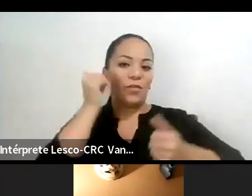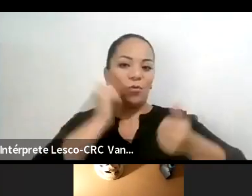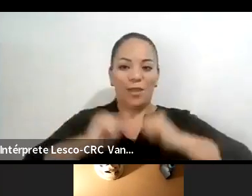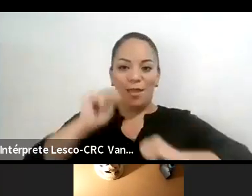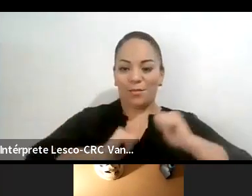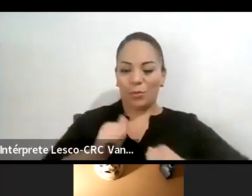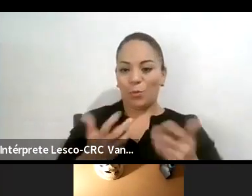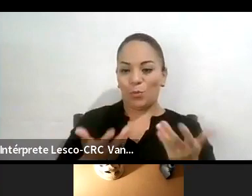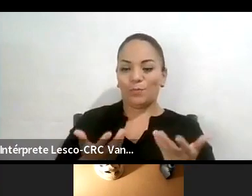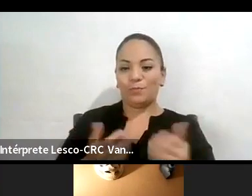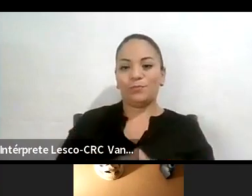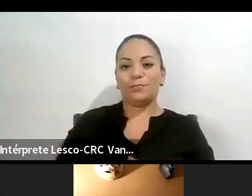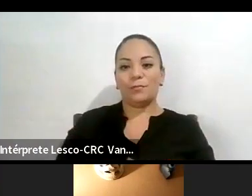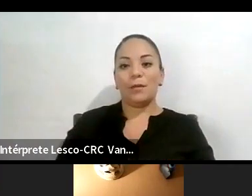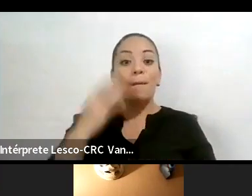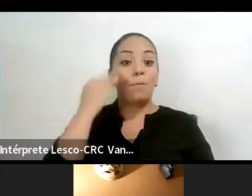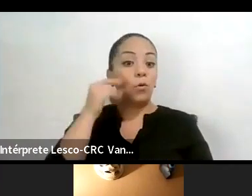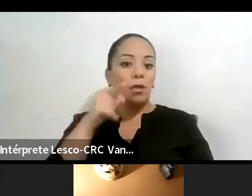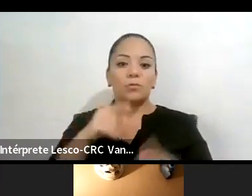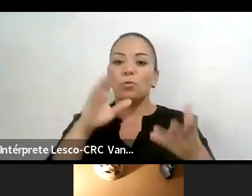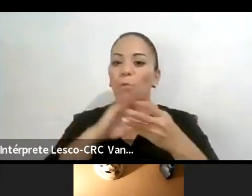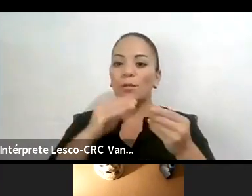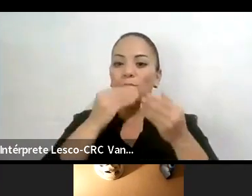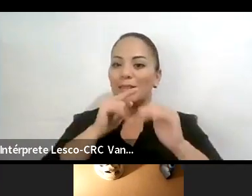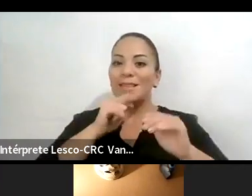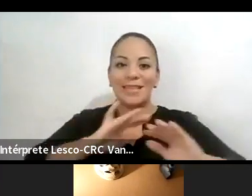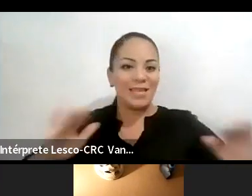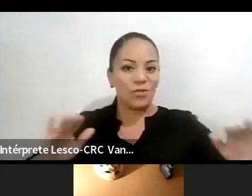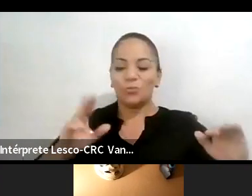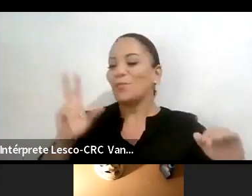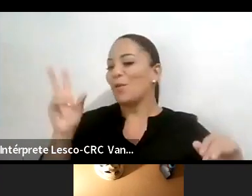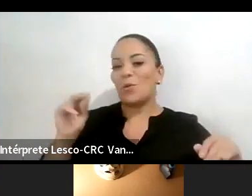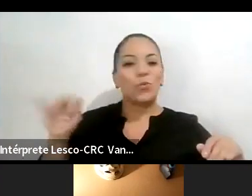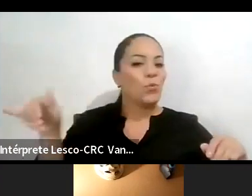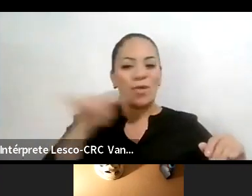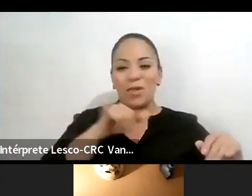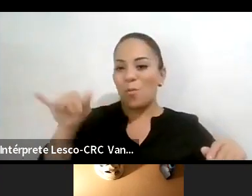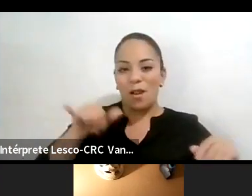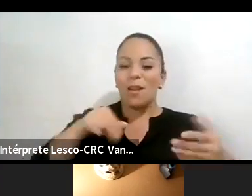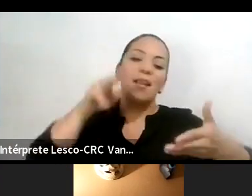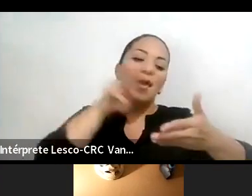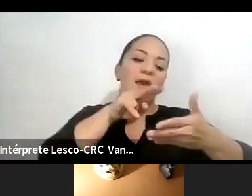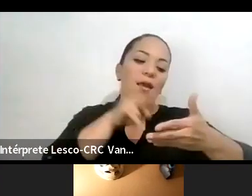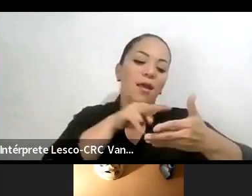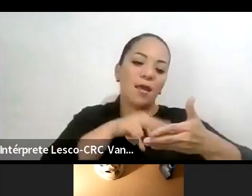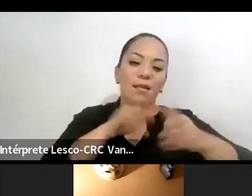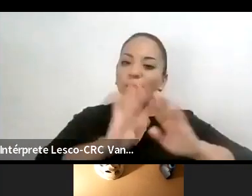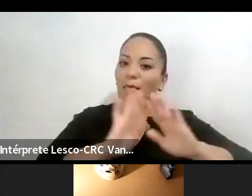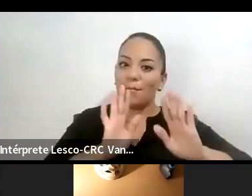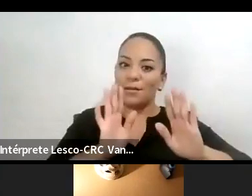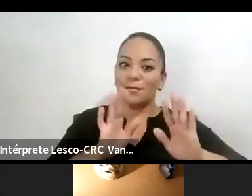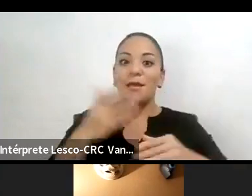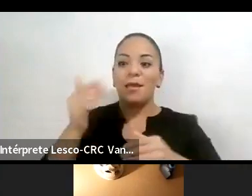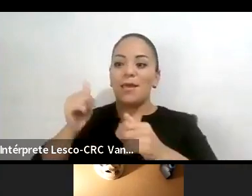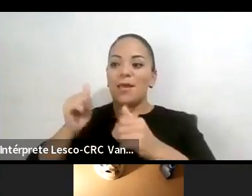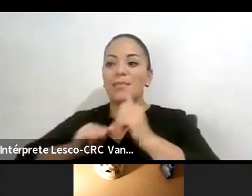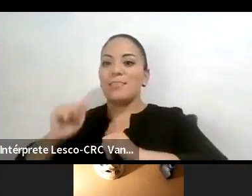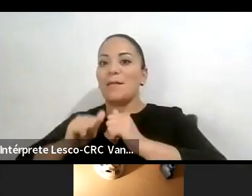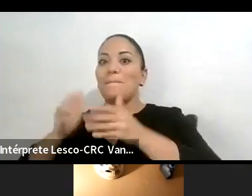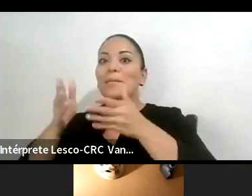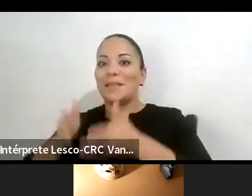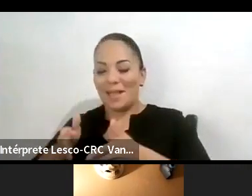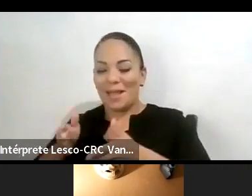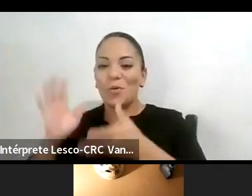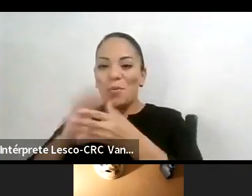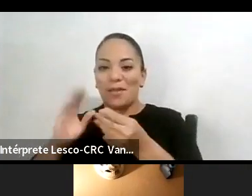más cuento de niños que sea, jamás es igual leer simplemente un cuento a interpretar el cuento para que